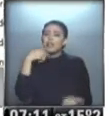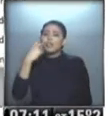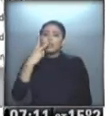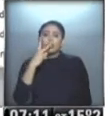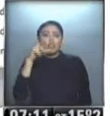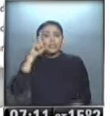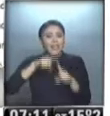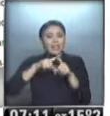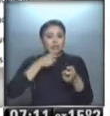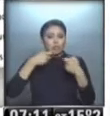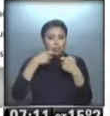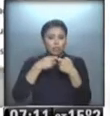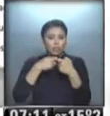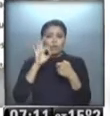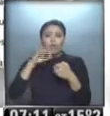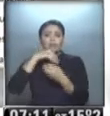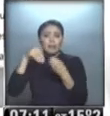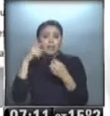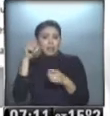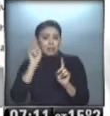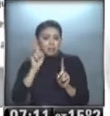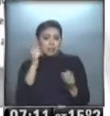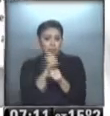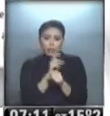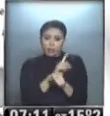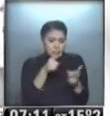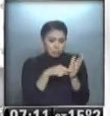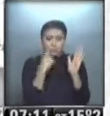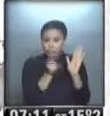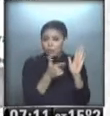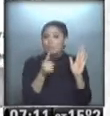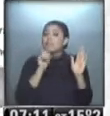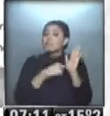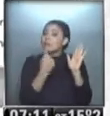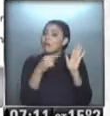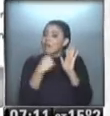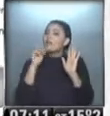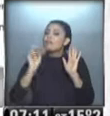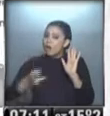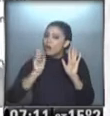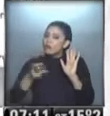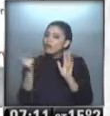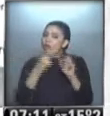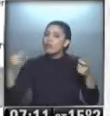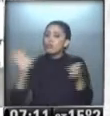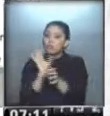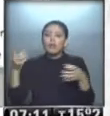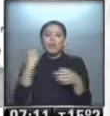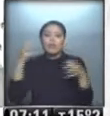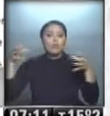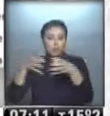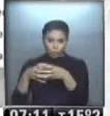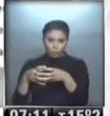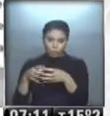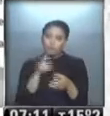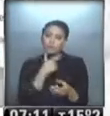misma actividad o que familiares tengan la misma actividad, pero sí prohíbe que haya vínculo societario, por lo tanto prohíbe que funcionen como grupo para que